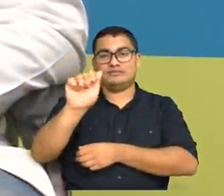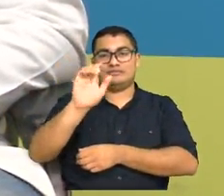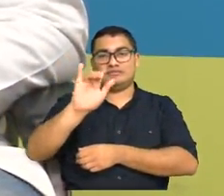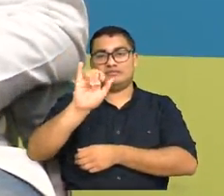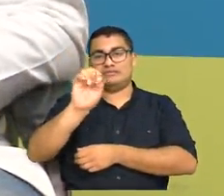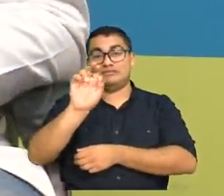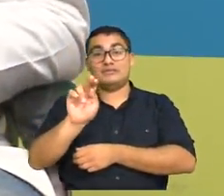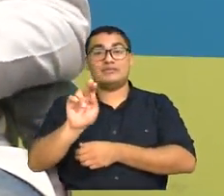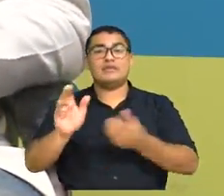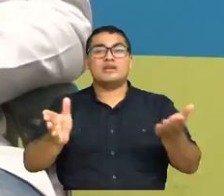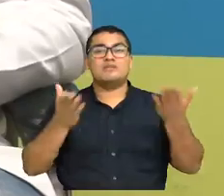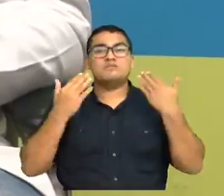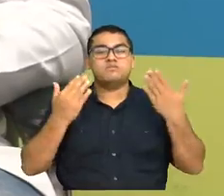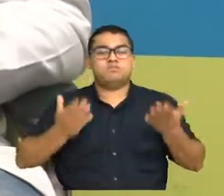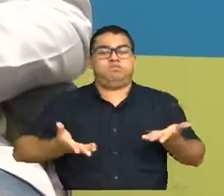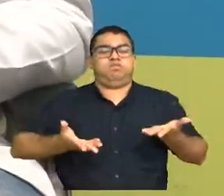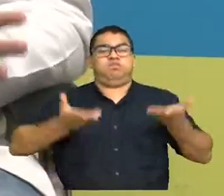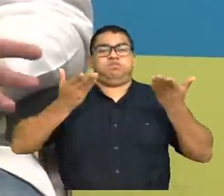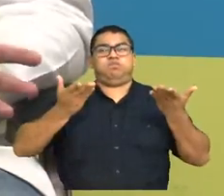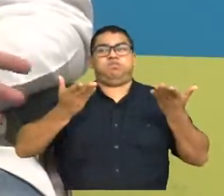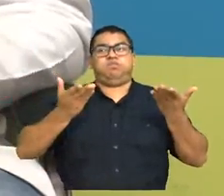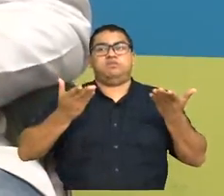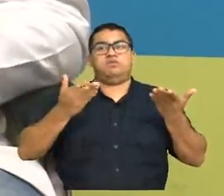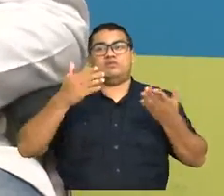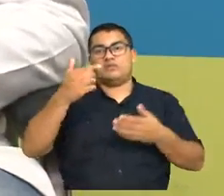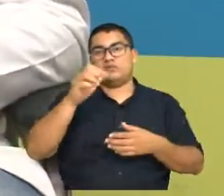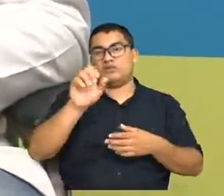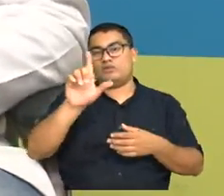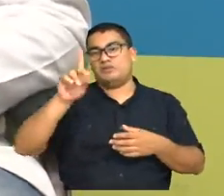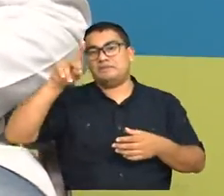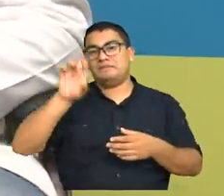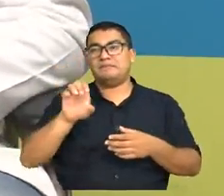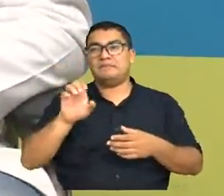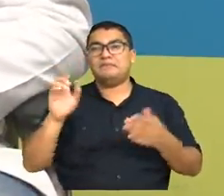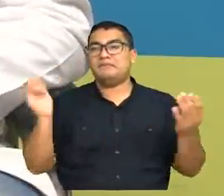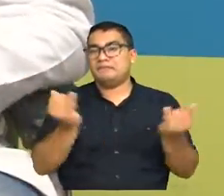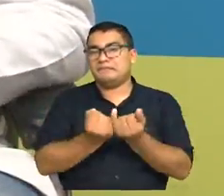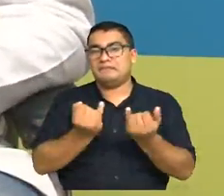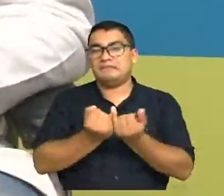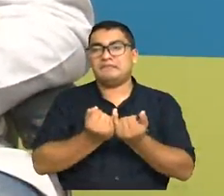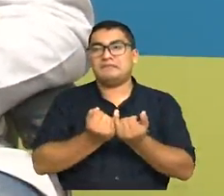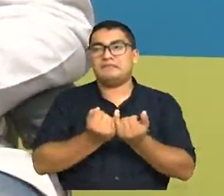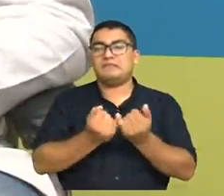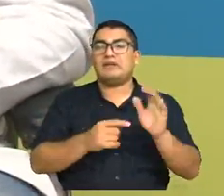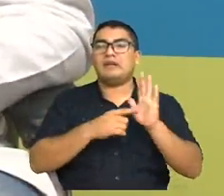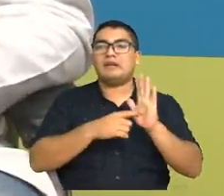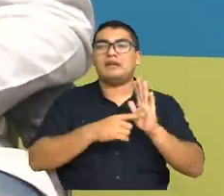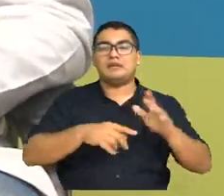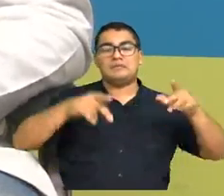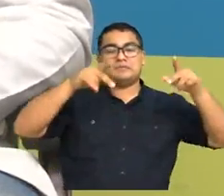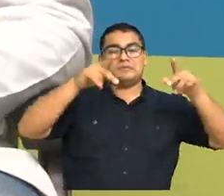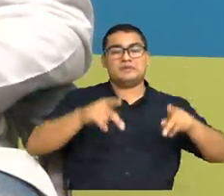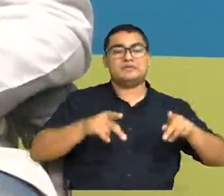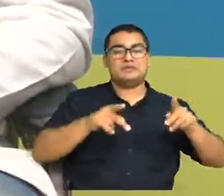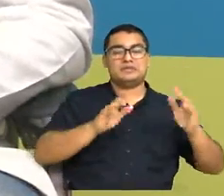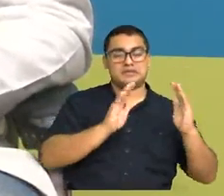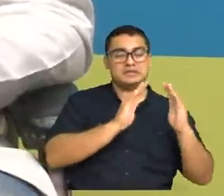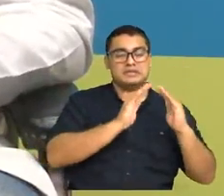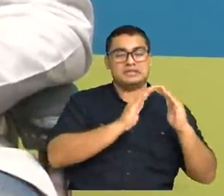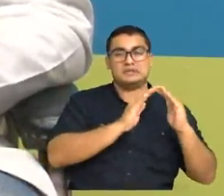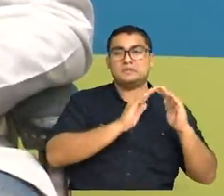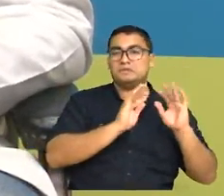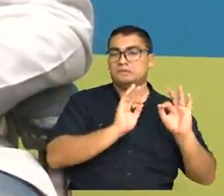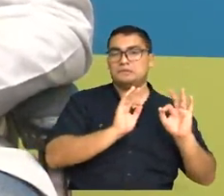todo, puede ser que el cuerpo esté expuesto al sol o no. Puede ser que esté en la sombra, pero hay un aumento de la